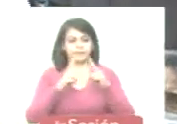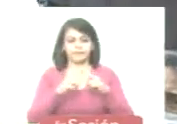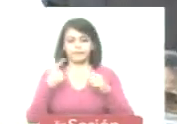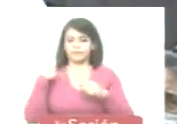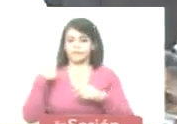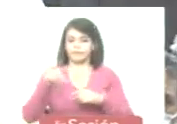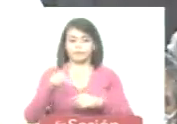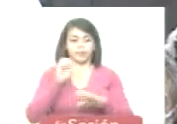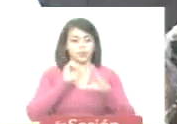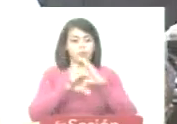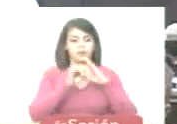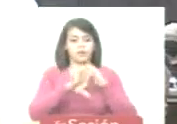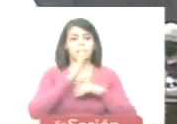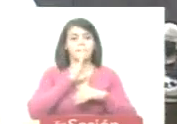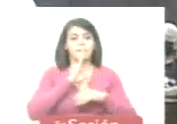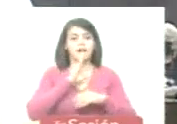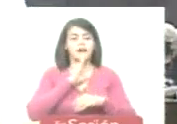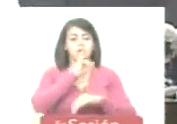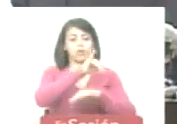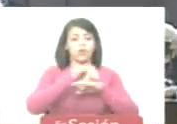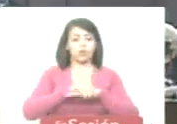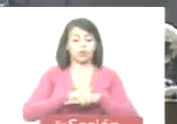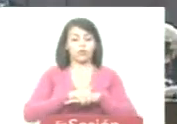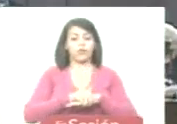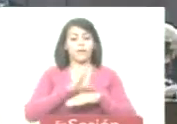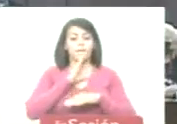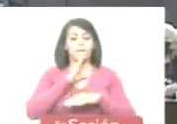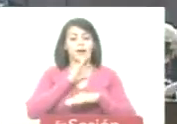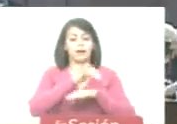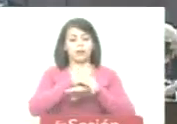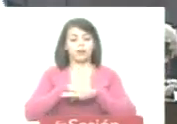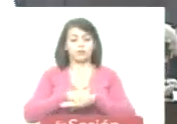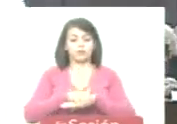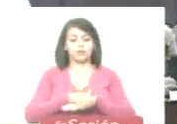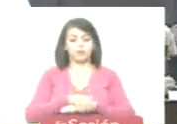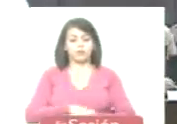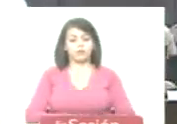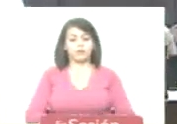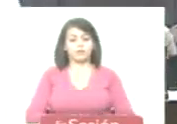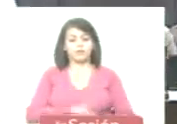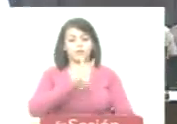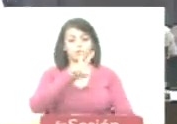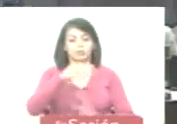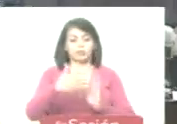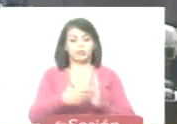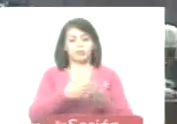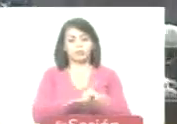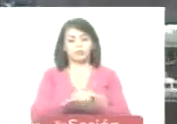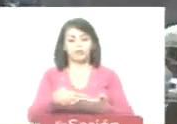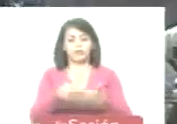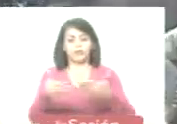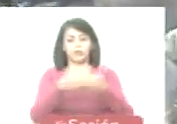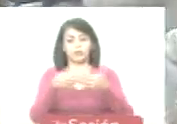tenemos depositados en el Banco de Londres, Banco de Inglaterra, casi 2.000 millones de dólares en